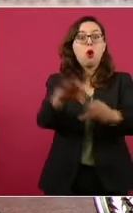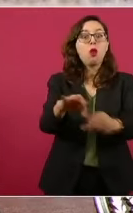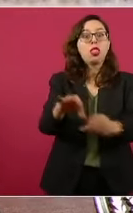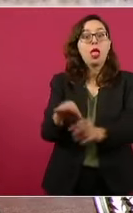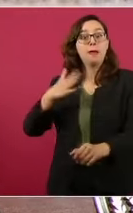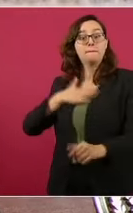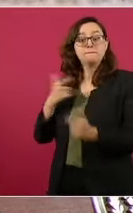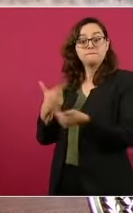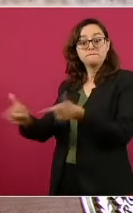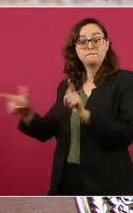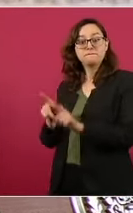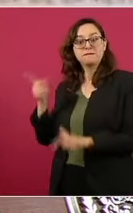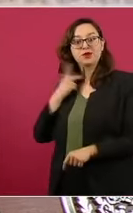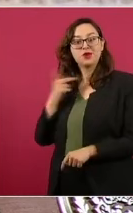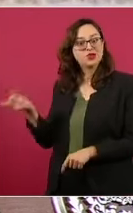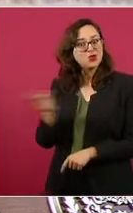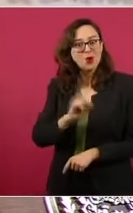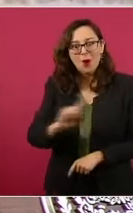llamó a votar